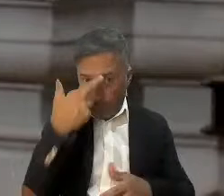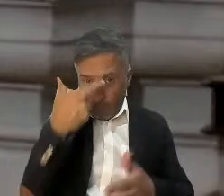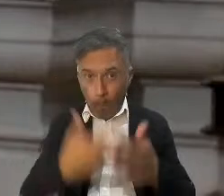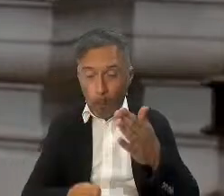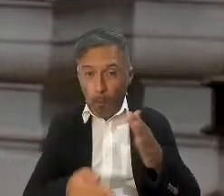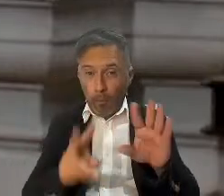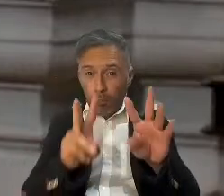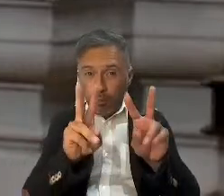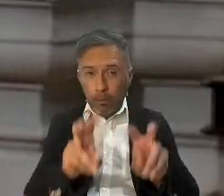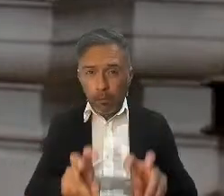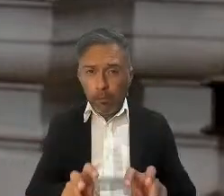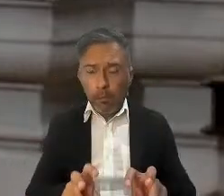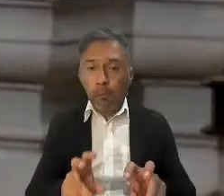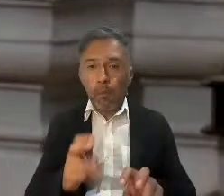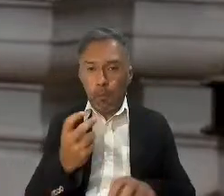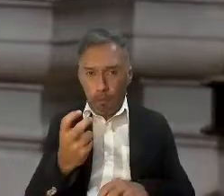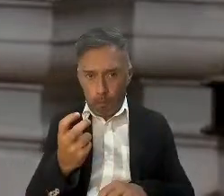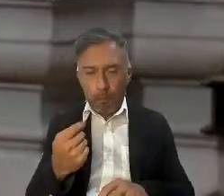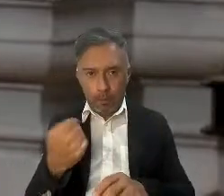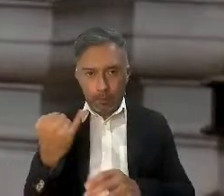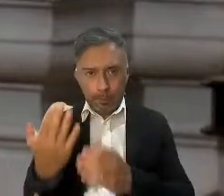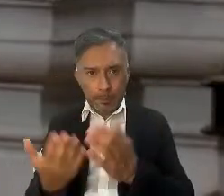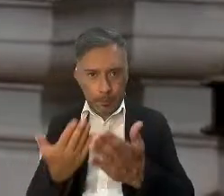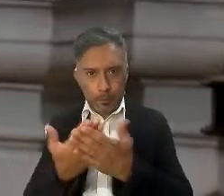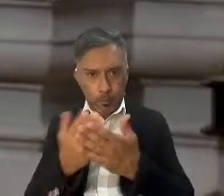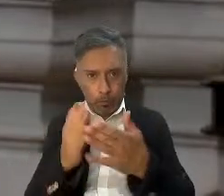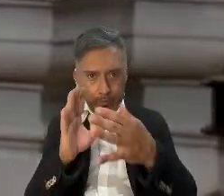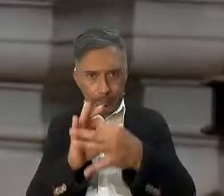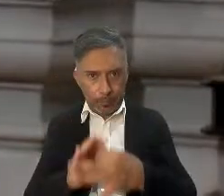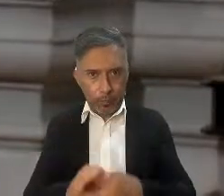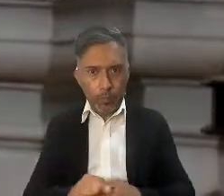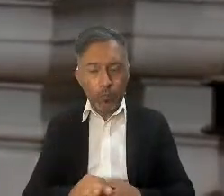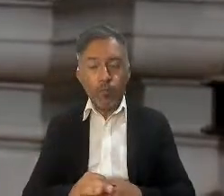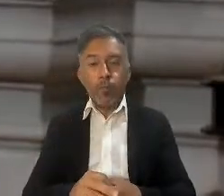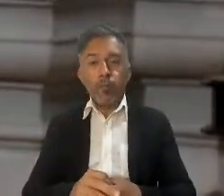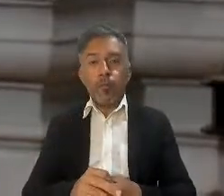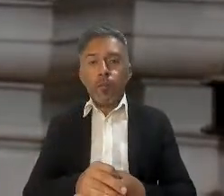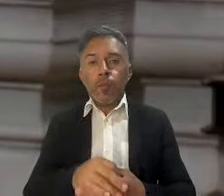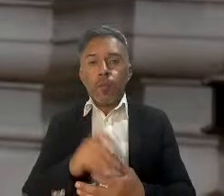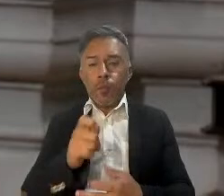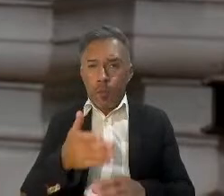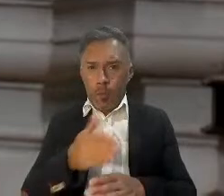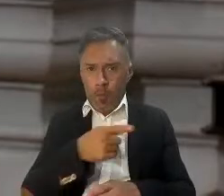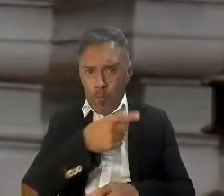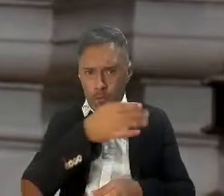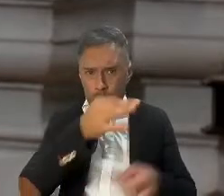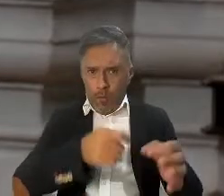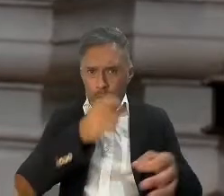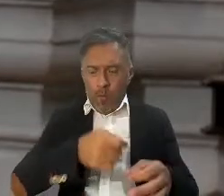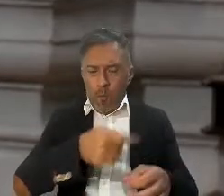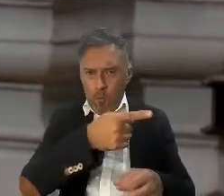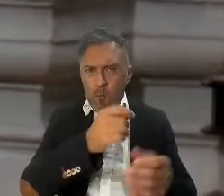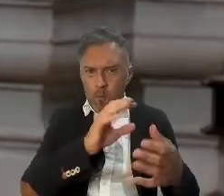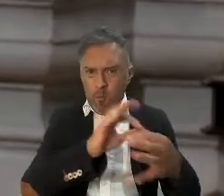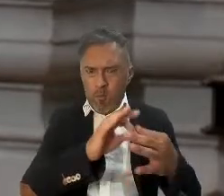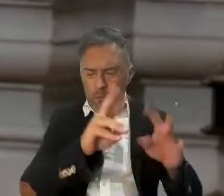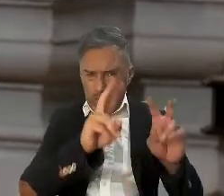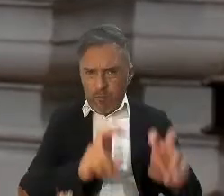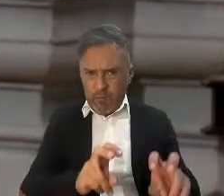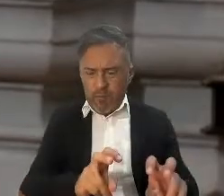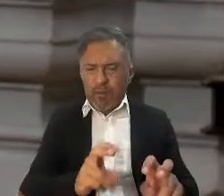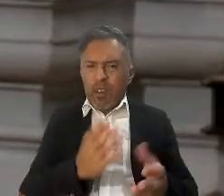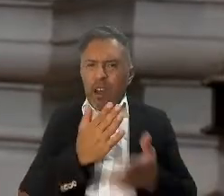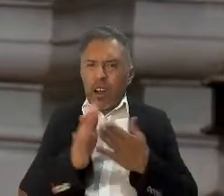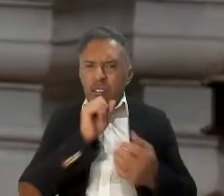de esta iniciativa de acuerdo con los precedentes establecidos por la corte adicionalmente se consideran